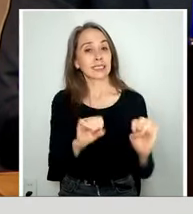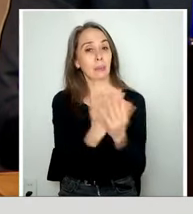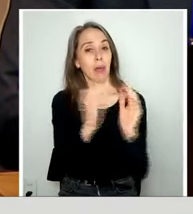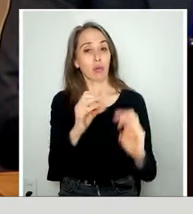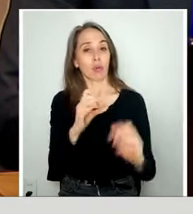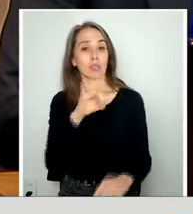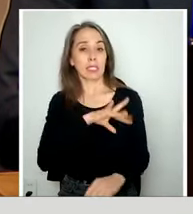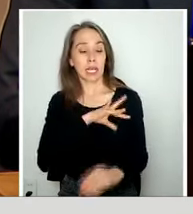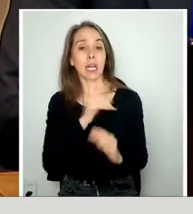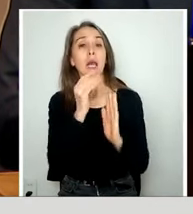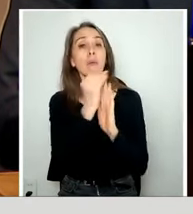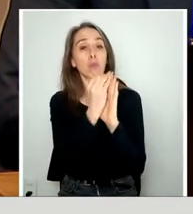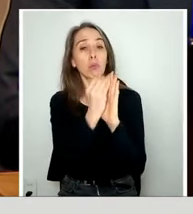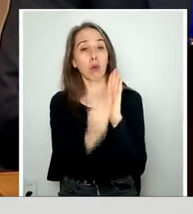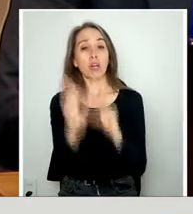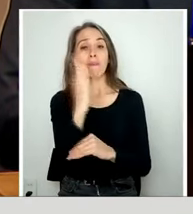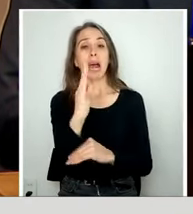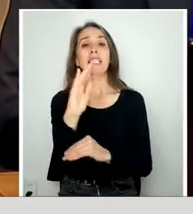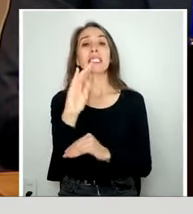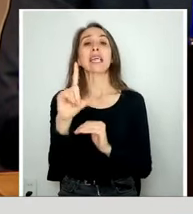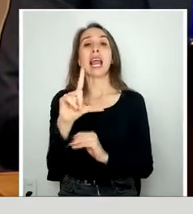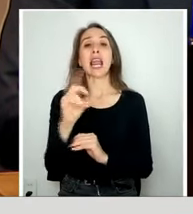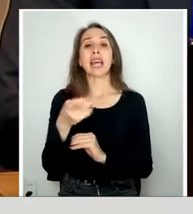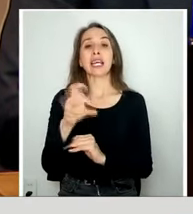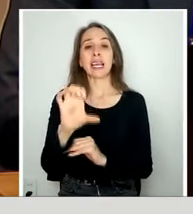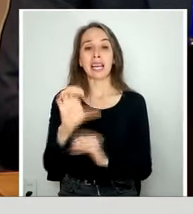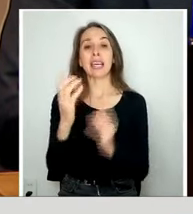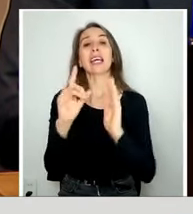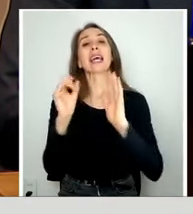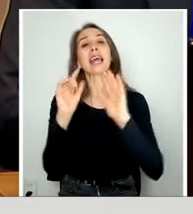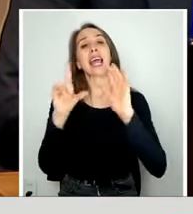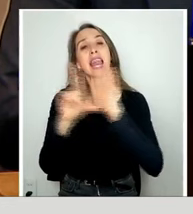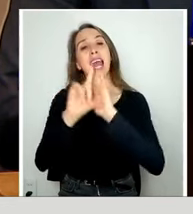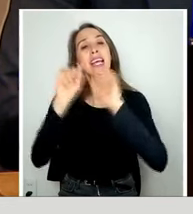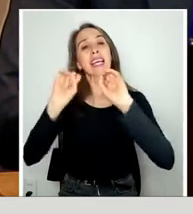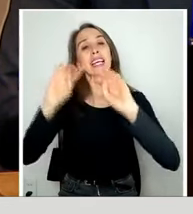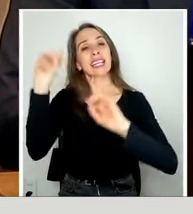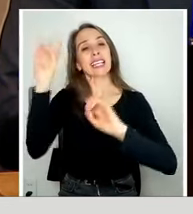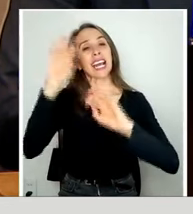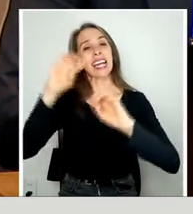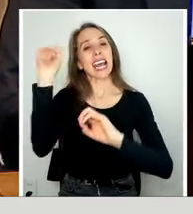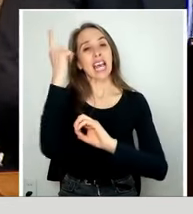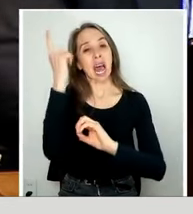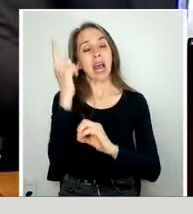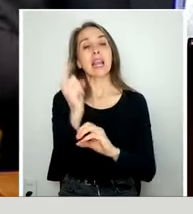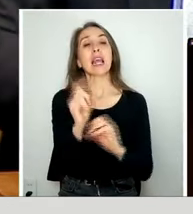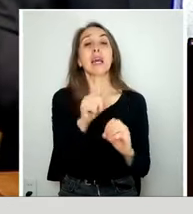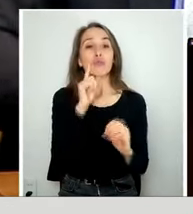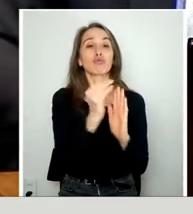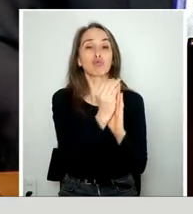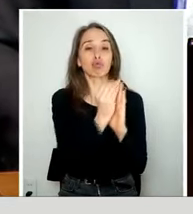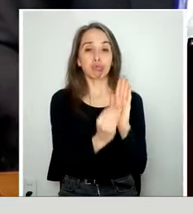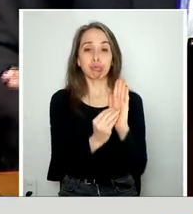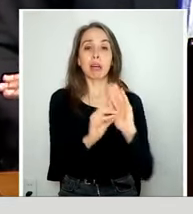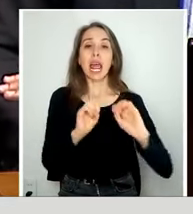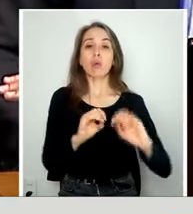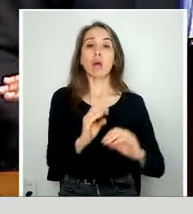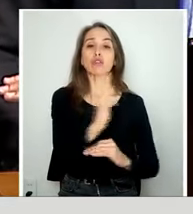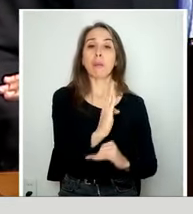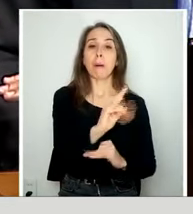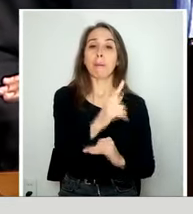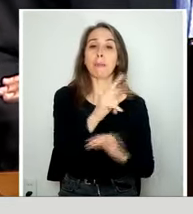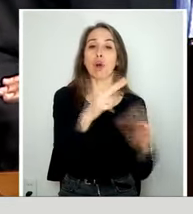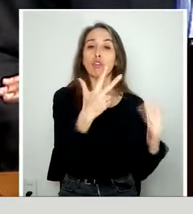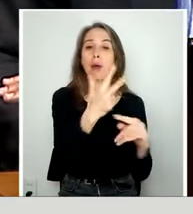bases a través de la ley general de educación que contempla la enseñanzas básicas y media sin embargo carece de enfoque